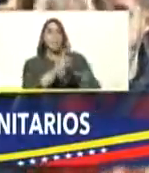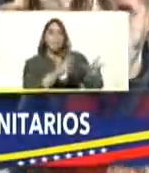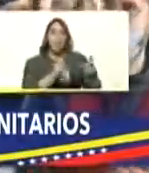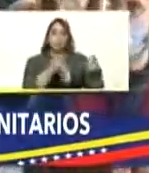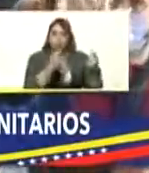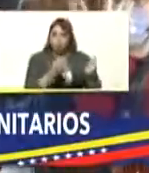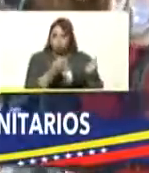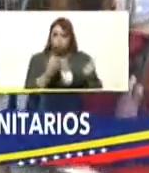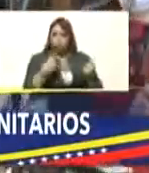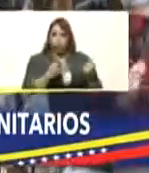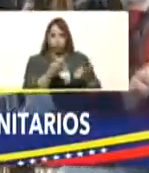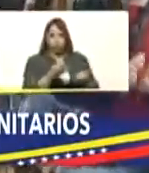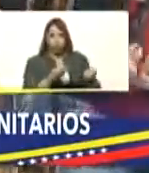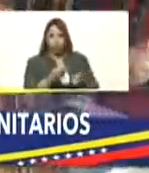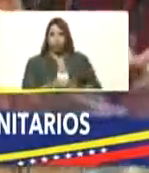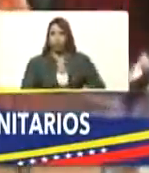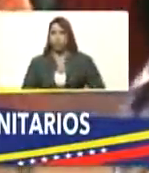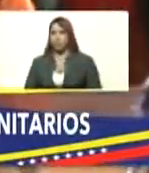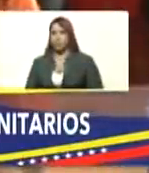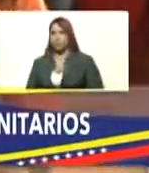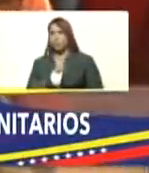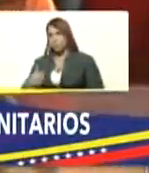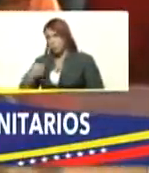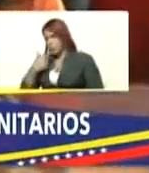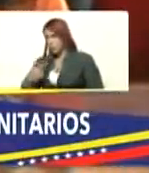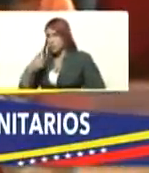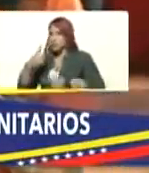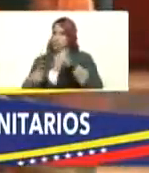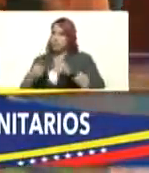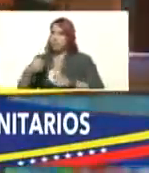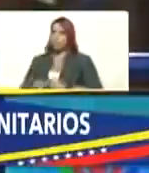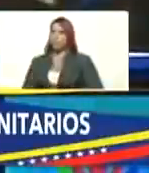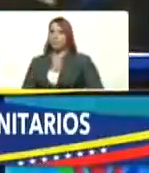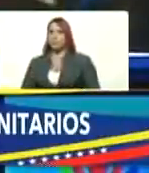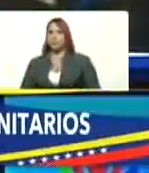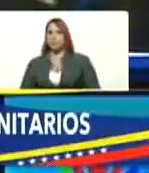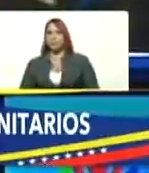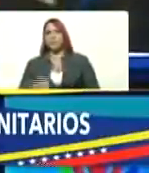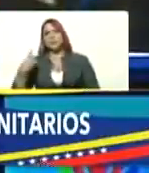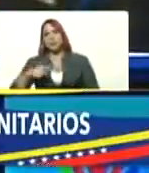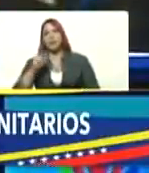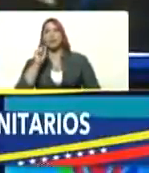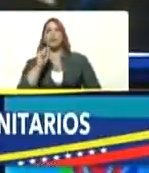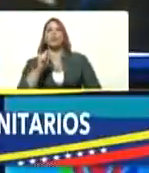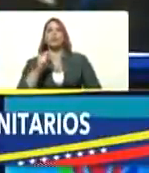tienen su contraloría. Yo te voy a decir una cosa. Aquí tengo el punto de cuenta.